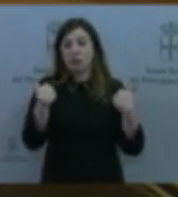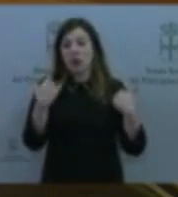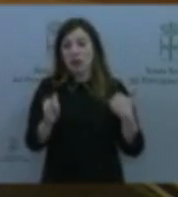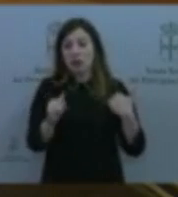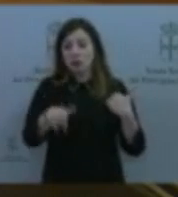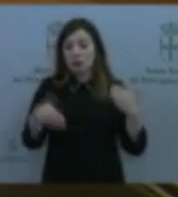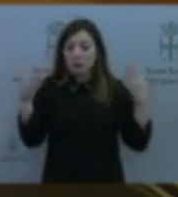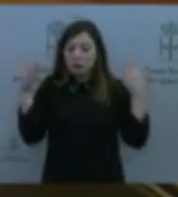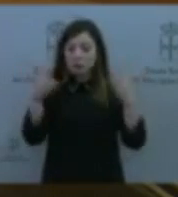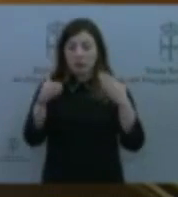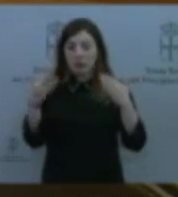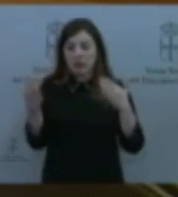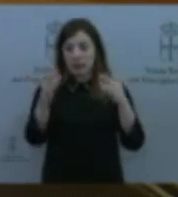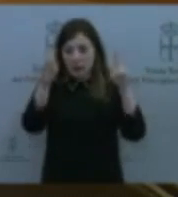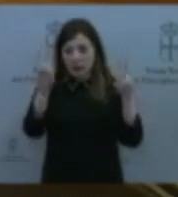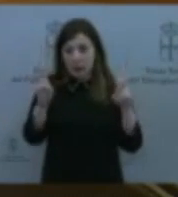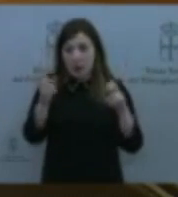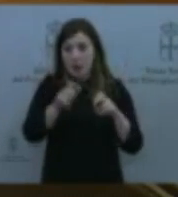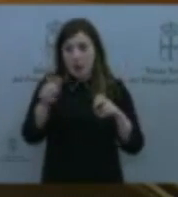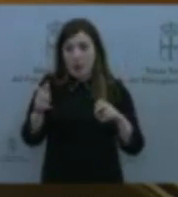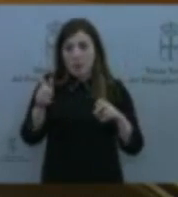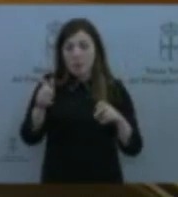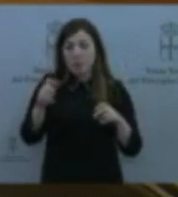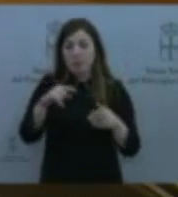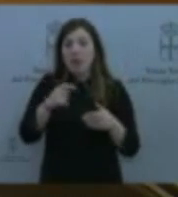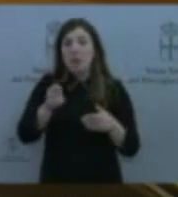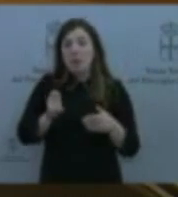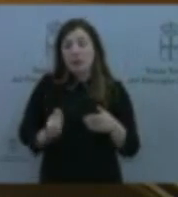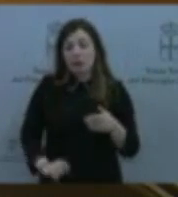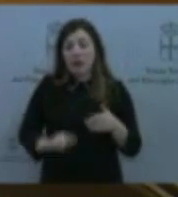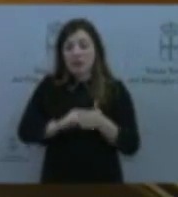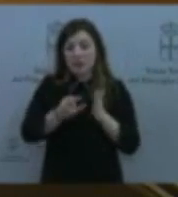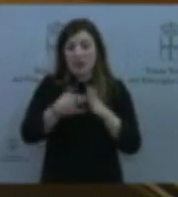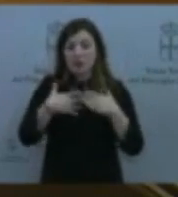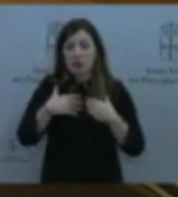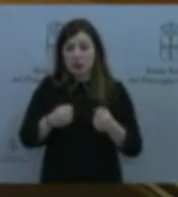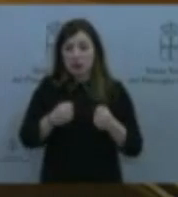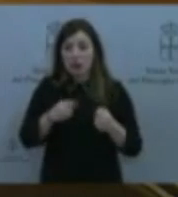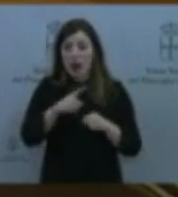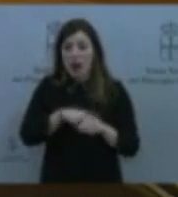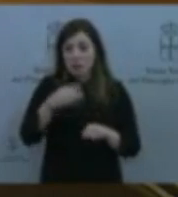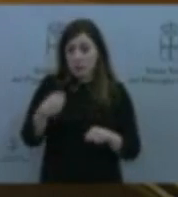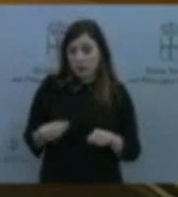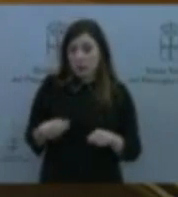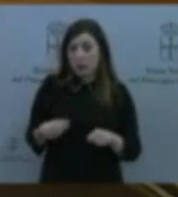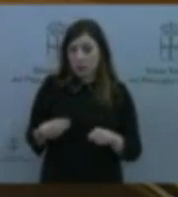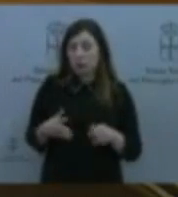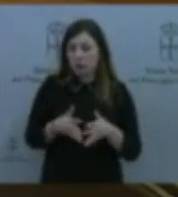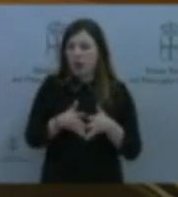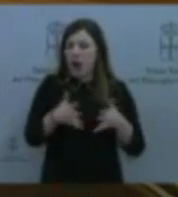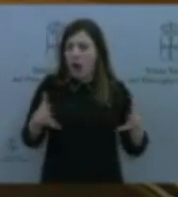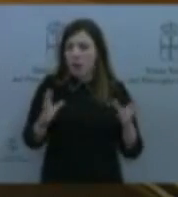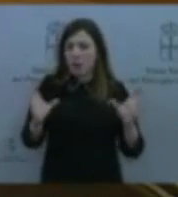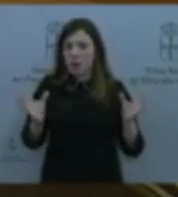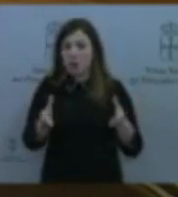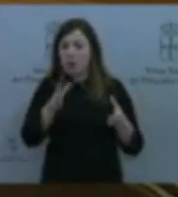personal técnico sanitario, que a su vez engloba un rango amplio, ¿no? Está el personal técnico medio, técnicos en cuidados auxiliares